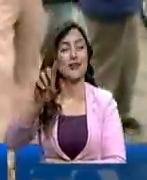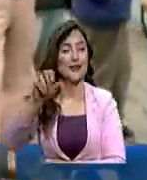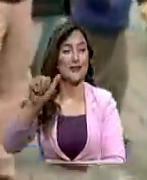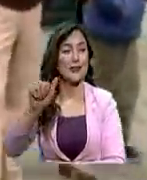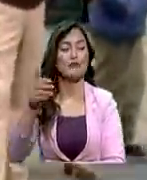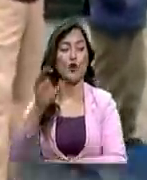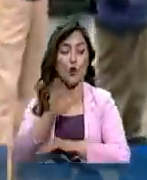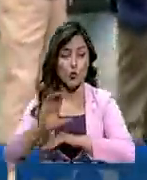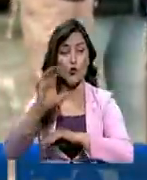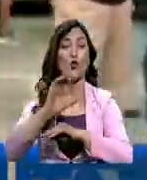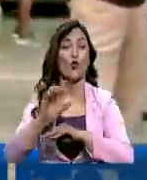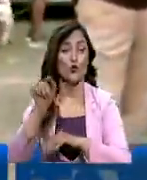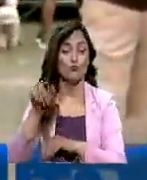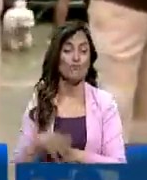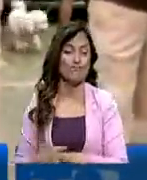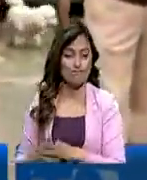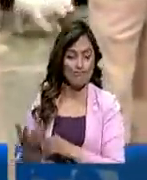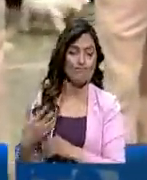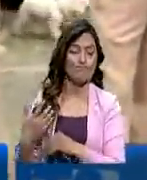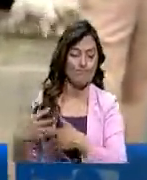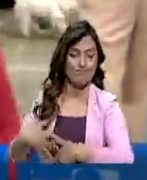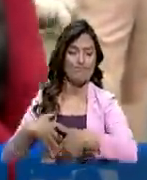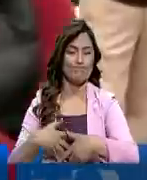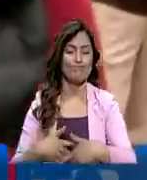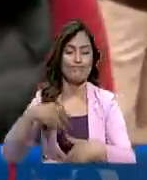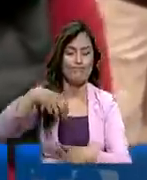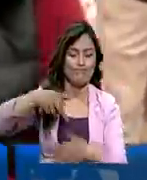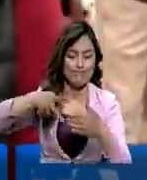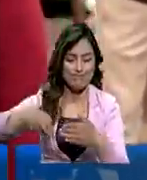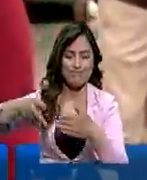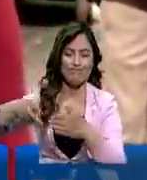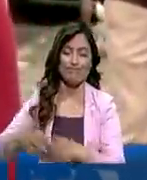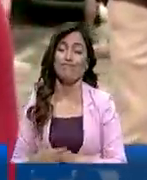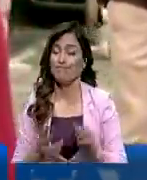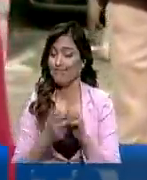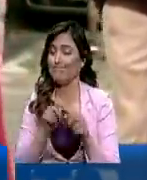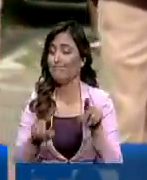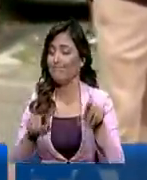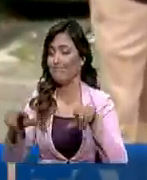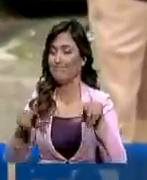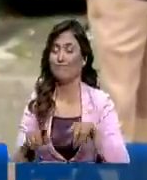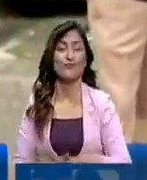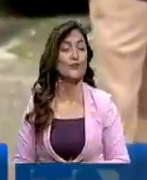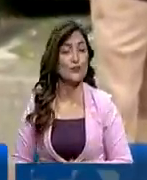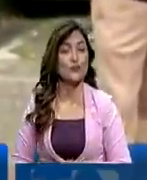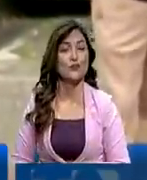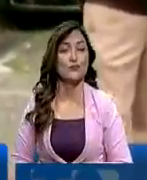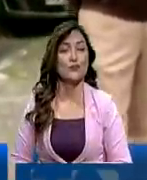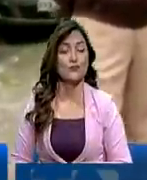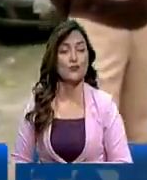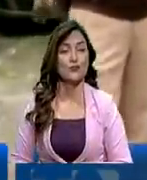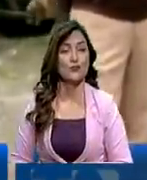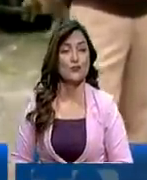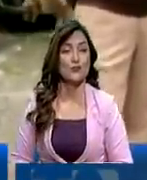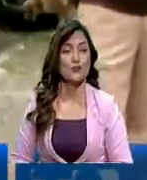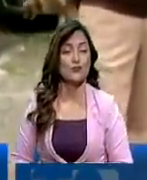de agua potable. Hemos visto que este inconveniente se presenta en algunos sectores de esta parte de la ciudad, como ya lo mencionaban nuestros vecinos,